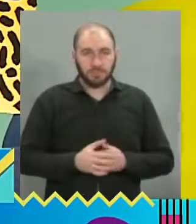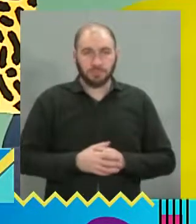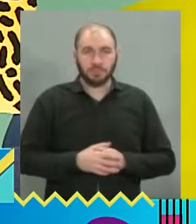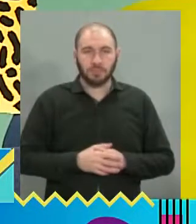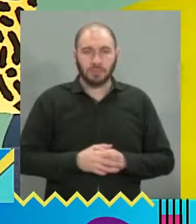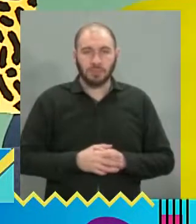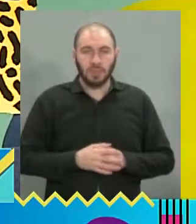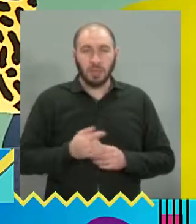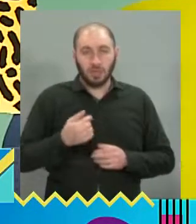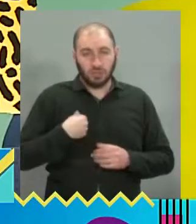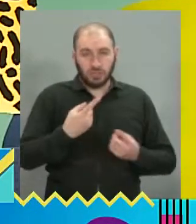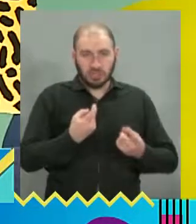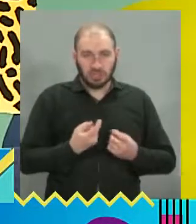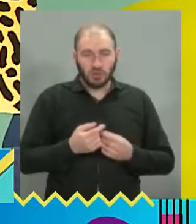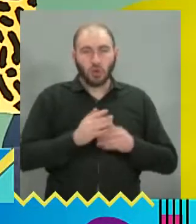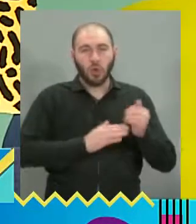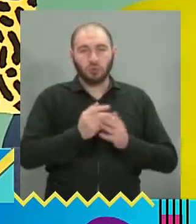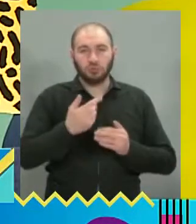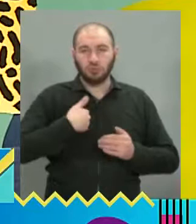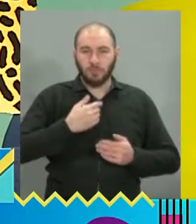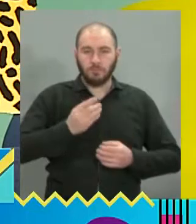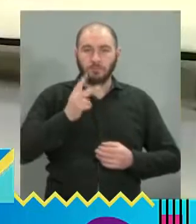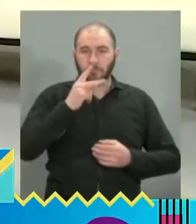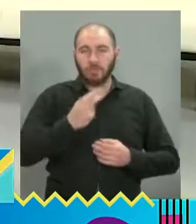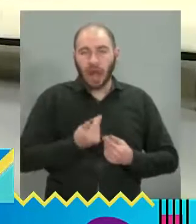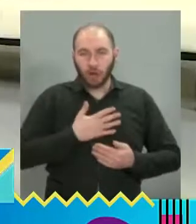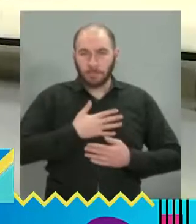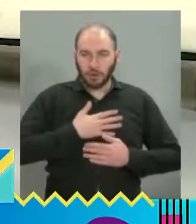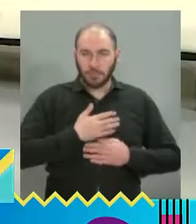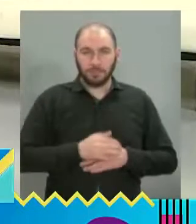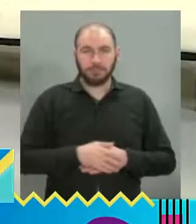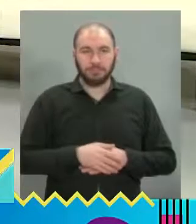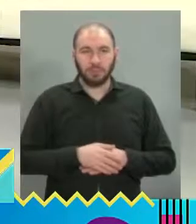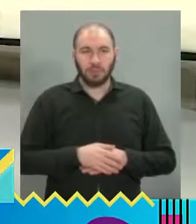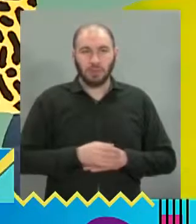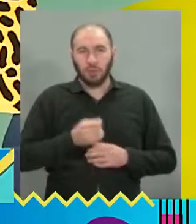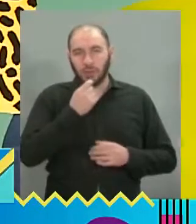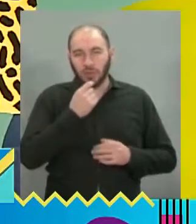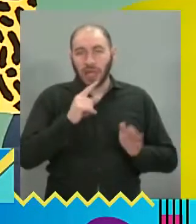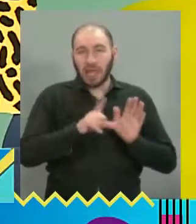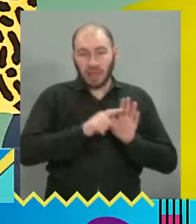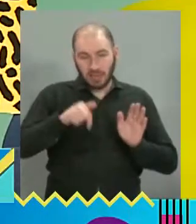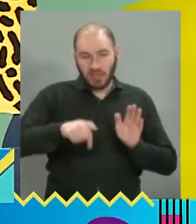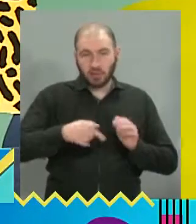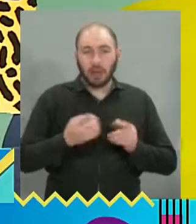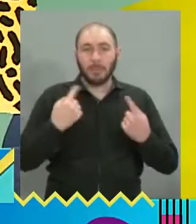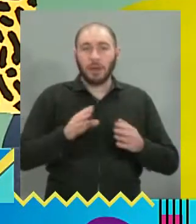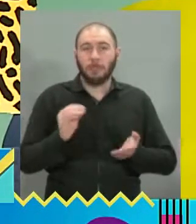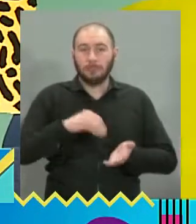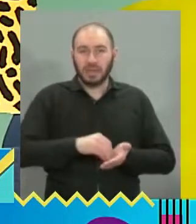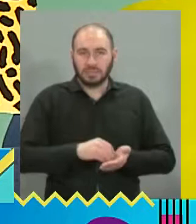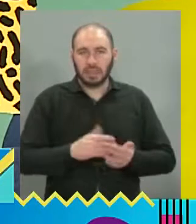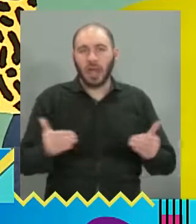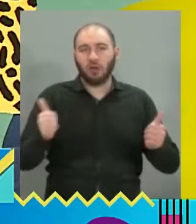o sea, si yo necesito construir mi autoestima a través de, bueno, las leyes que existen, pero además